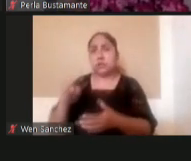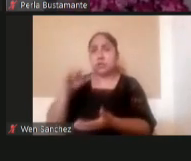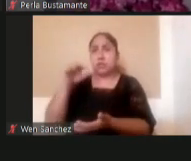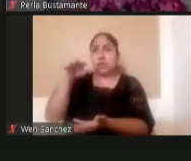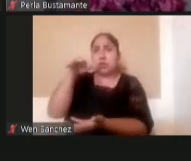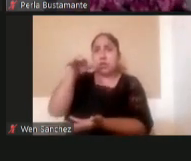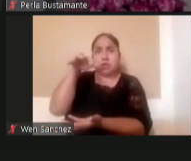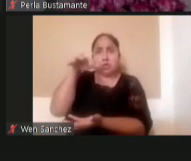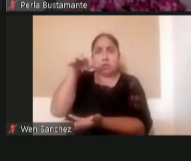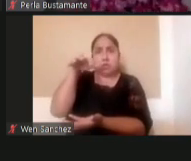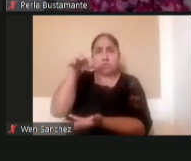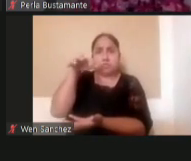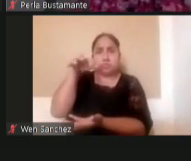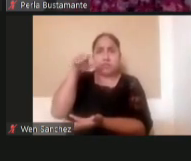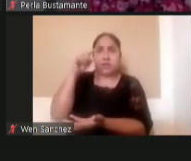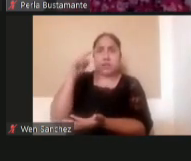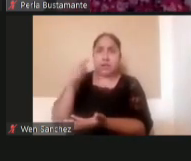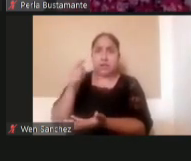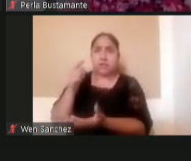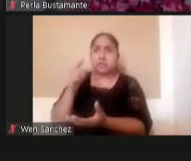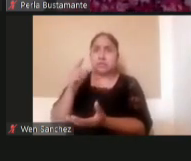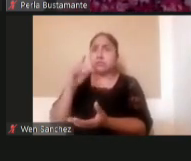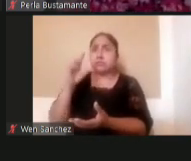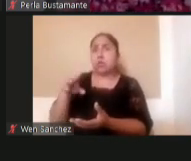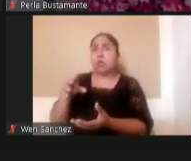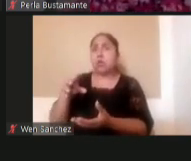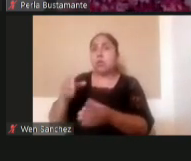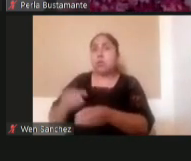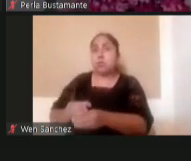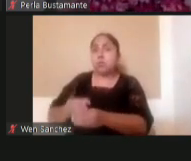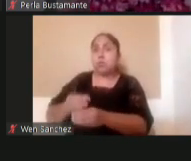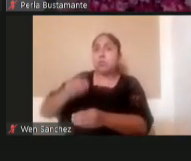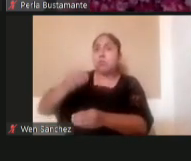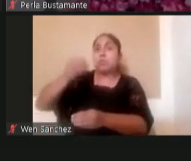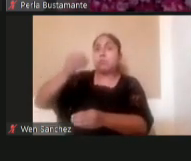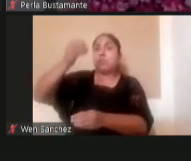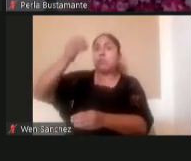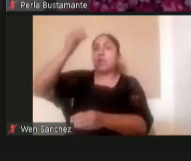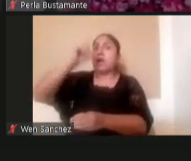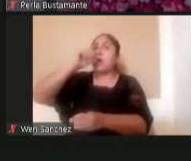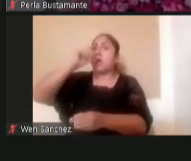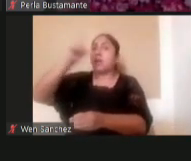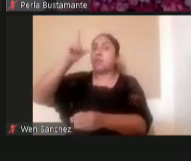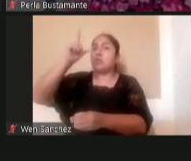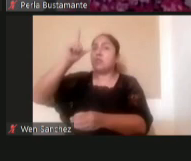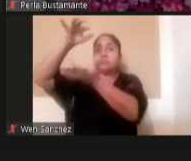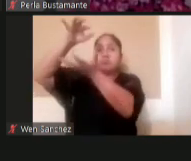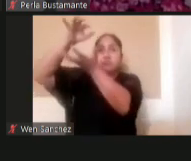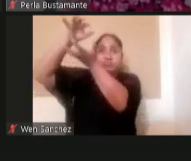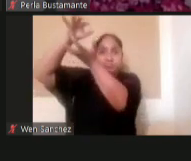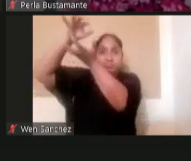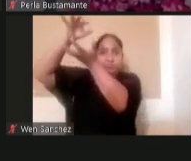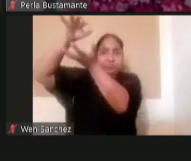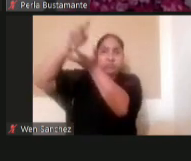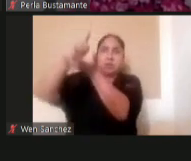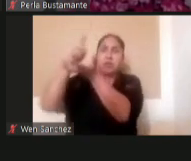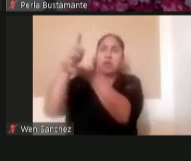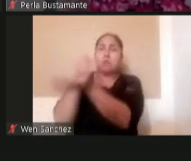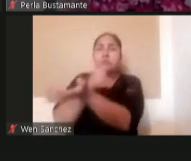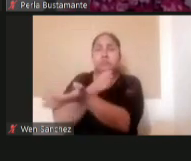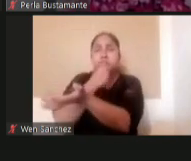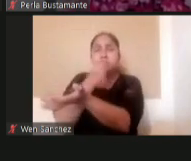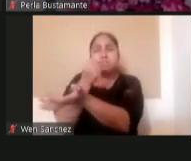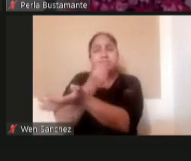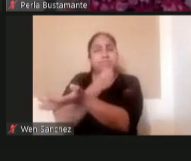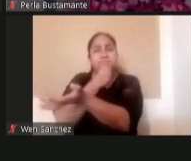pues ya en muchas de las colonias están obsoletos, ya se necesitan transformadores de mucha mayor